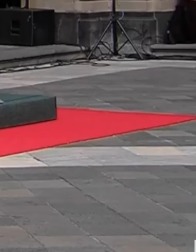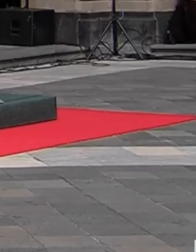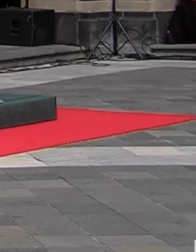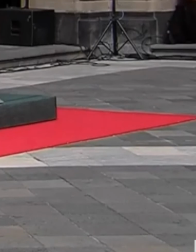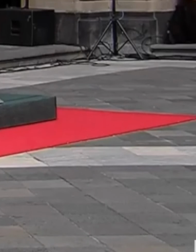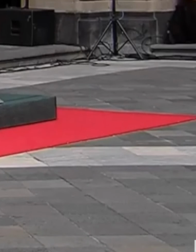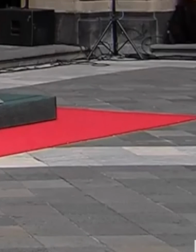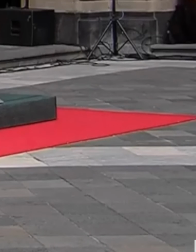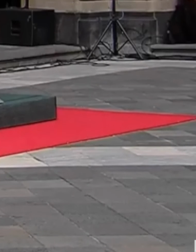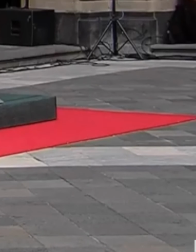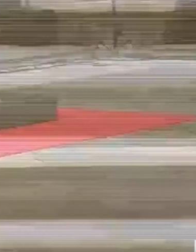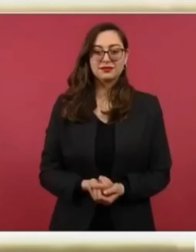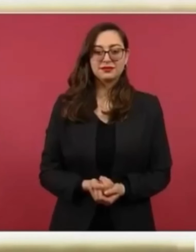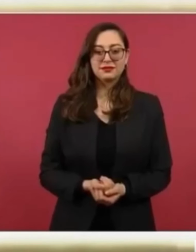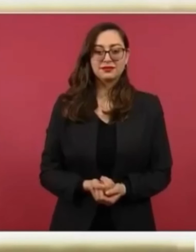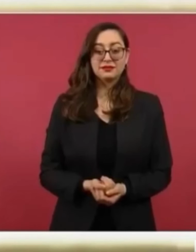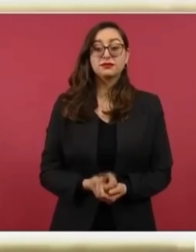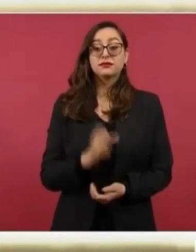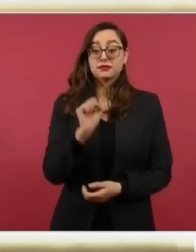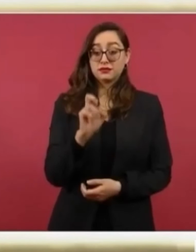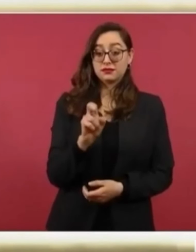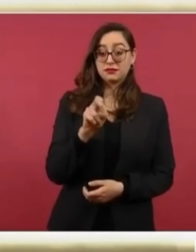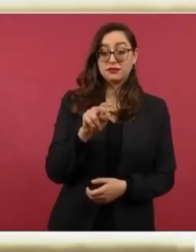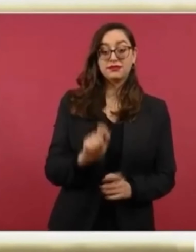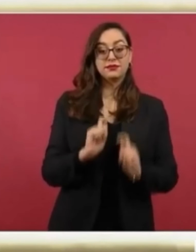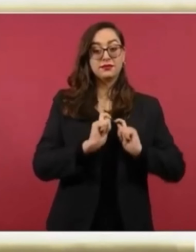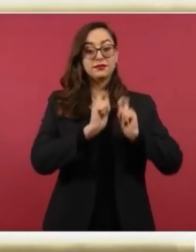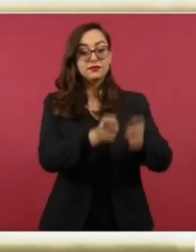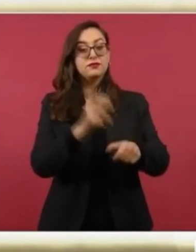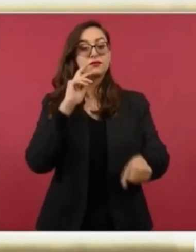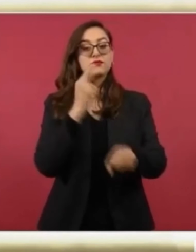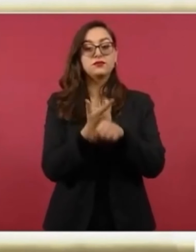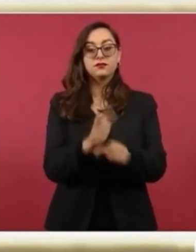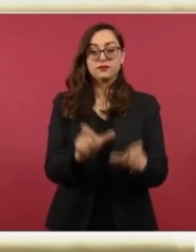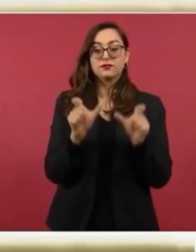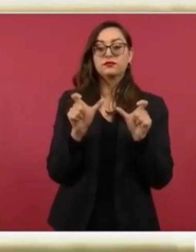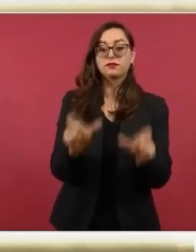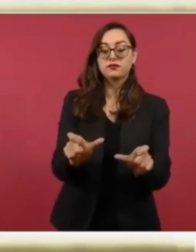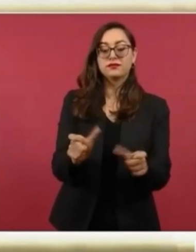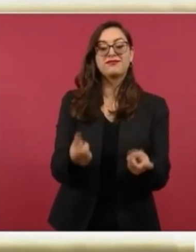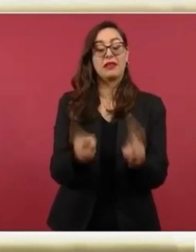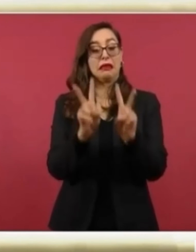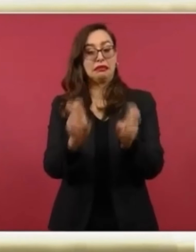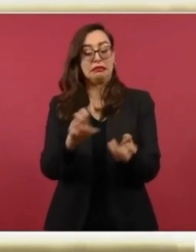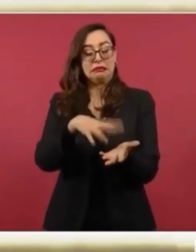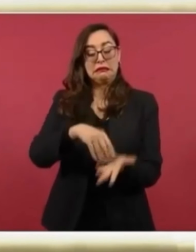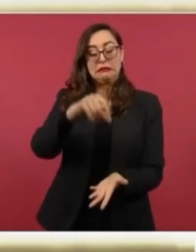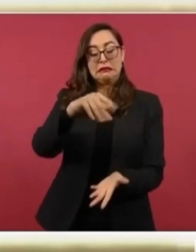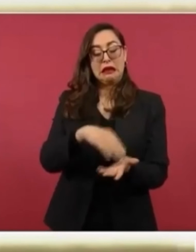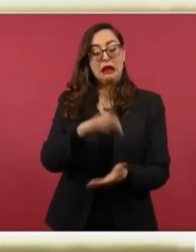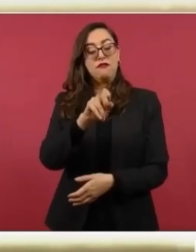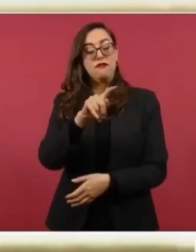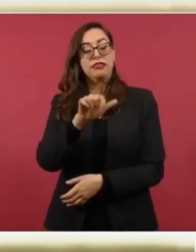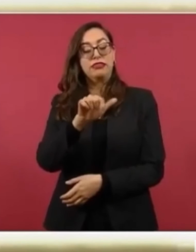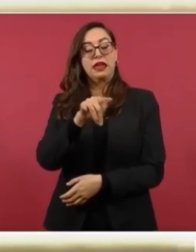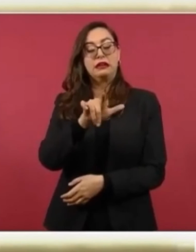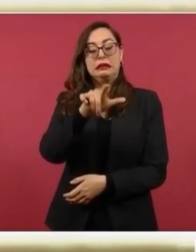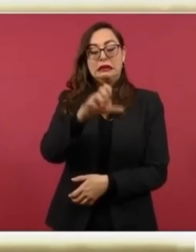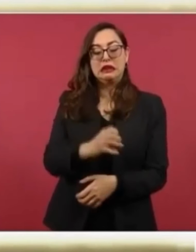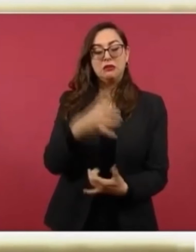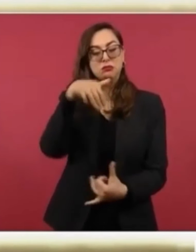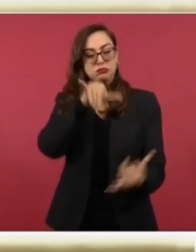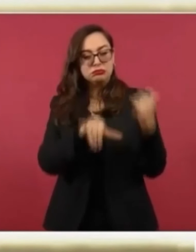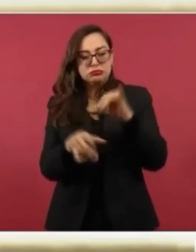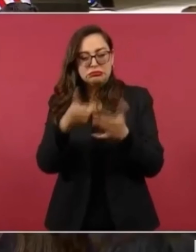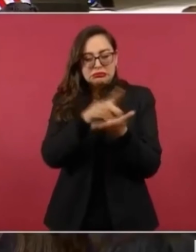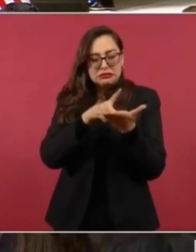de modo que estamos combatiendo el fentanilo, estos químicos, y